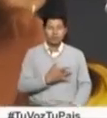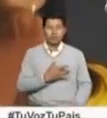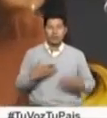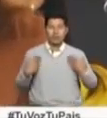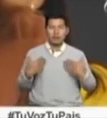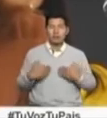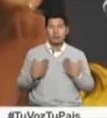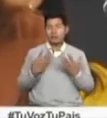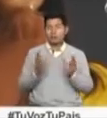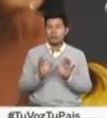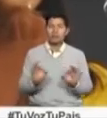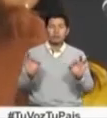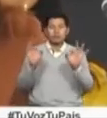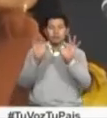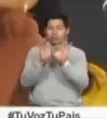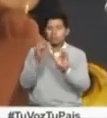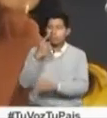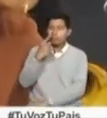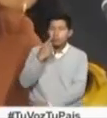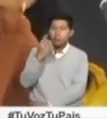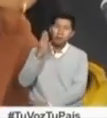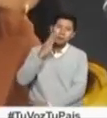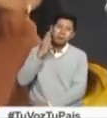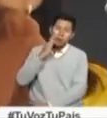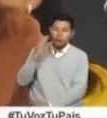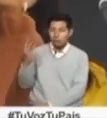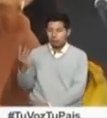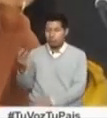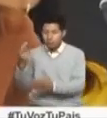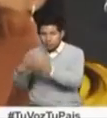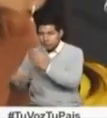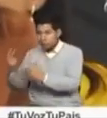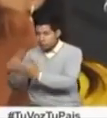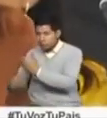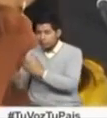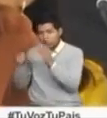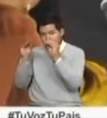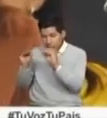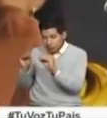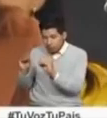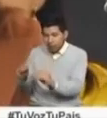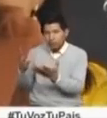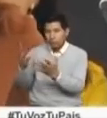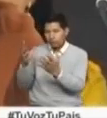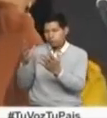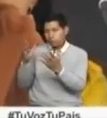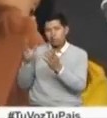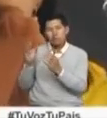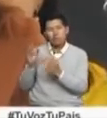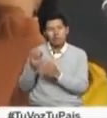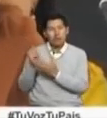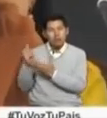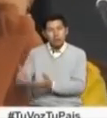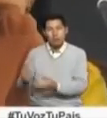tenemos que preparar a nuestros niños, niñas y jóvenes con los mejores lineamientos del conocimiento y